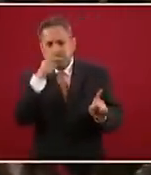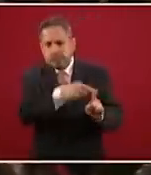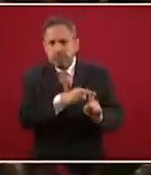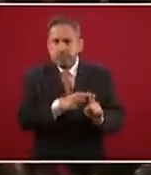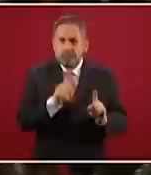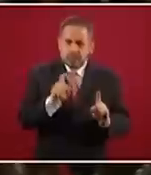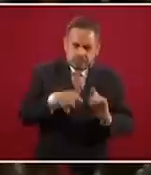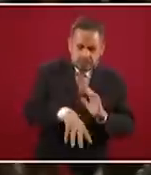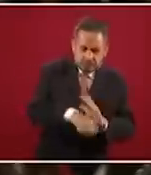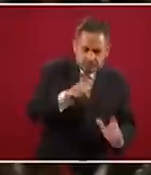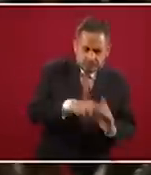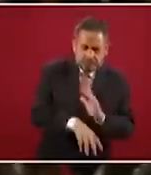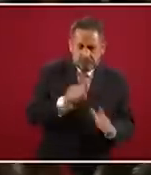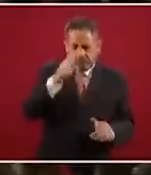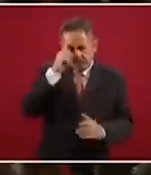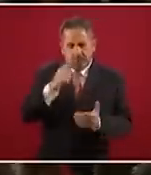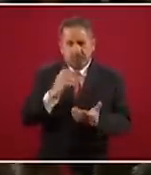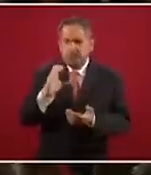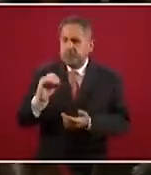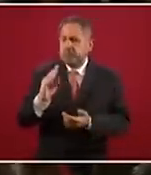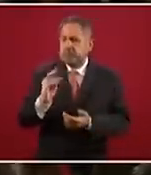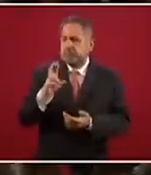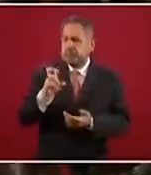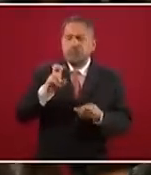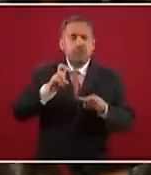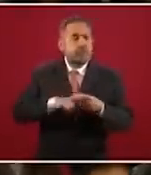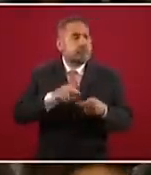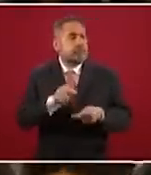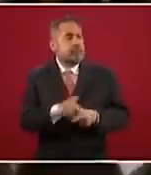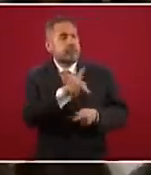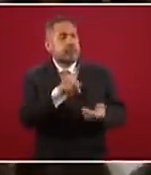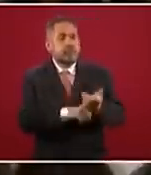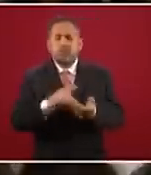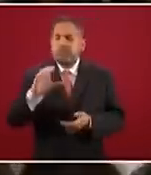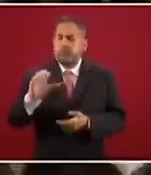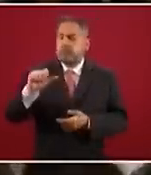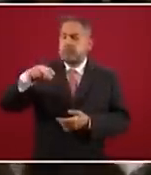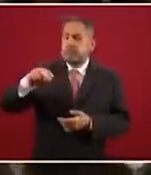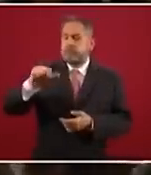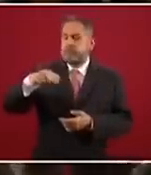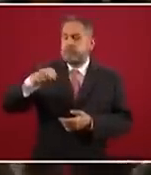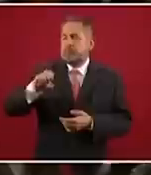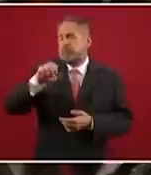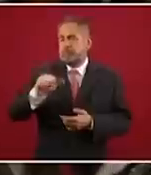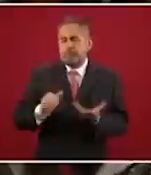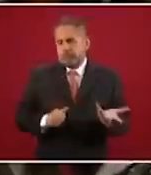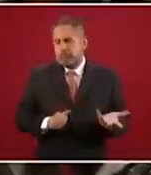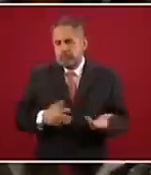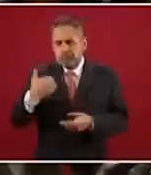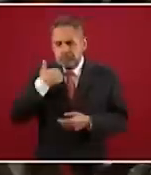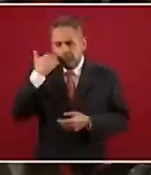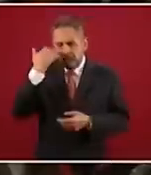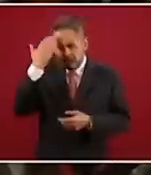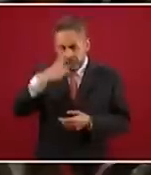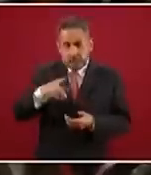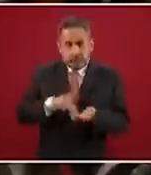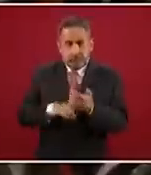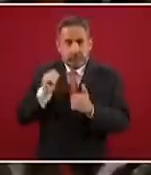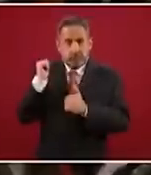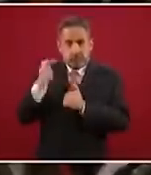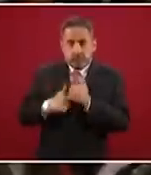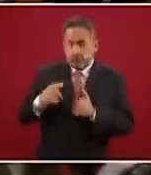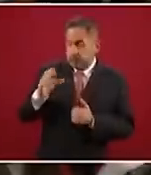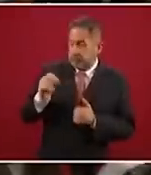extracción del cobre en Cananea. Entonces, me gustaría saber que Conagua